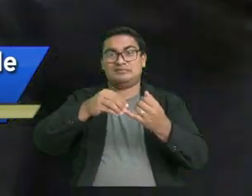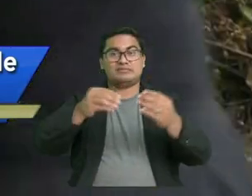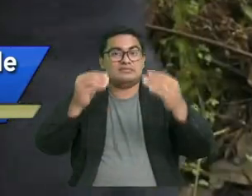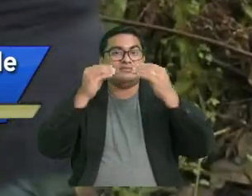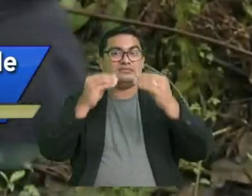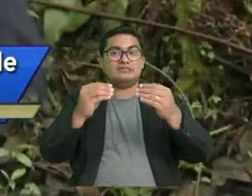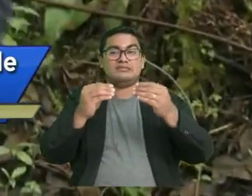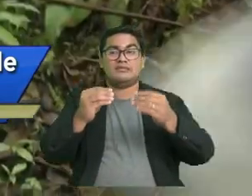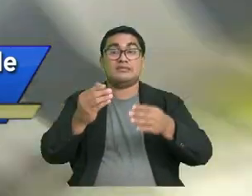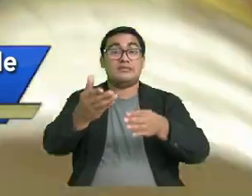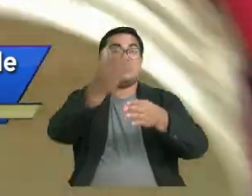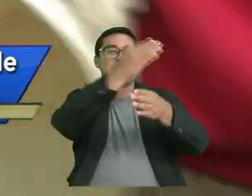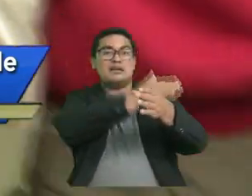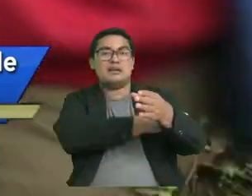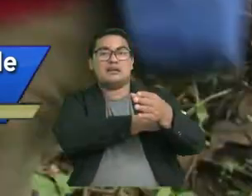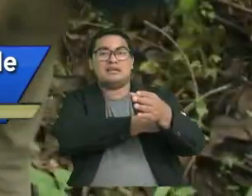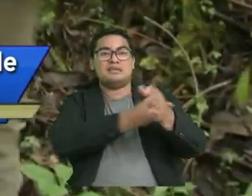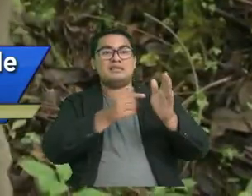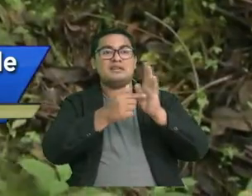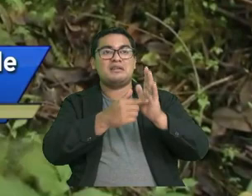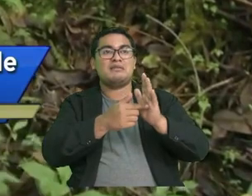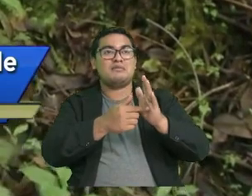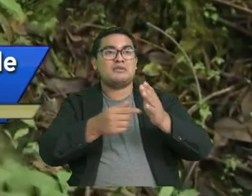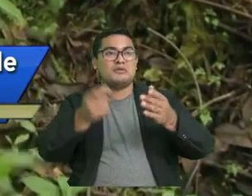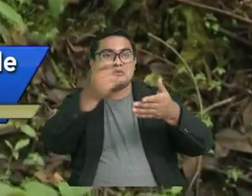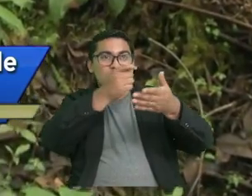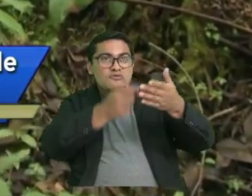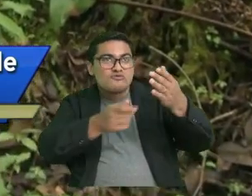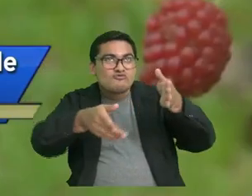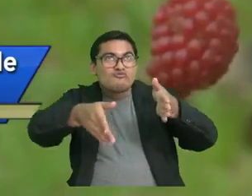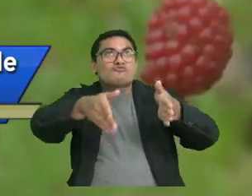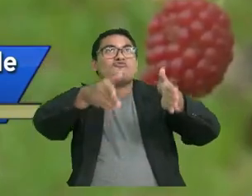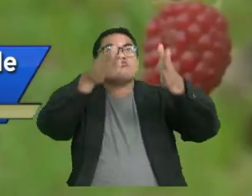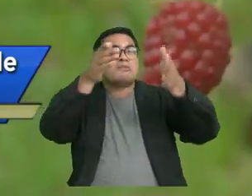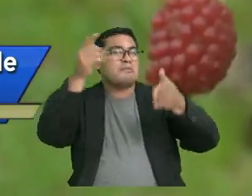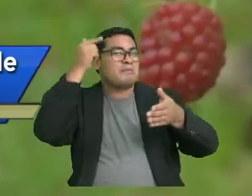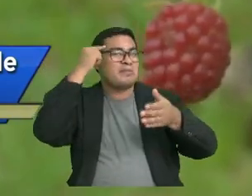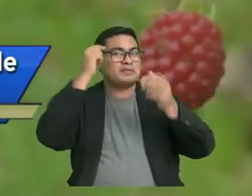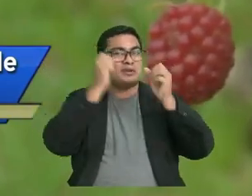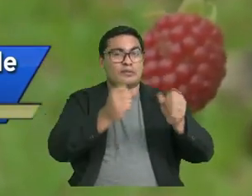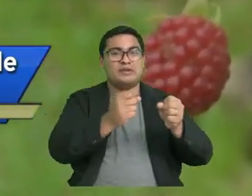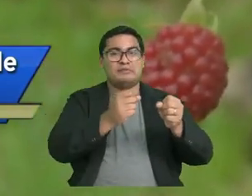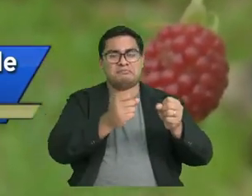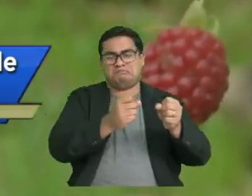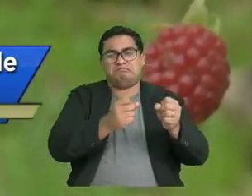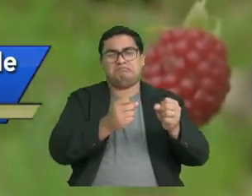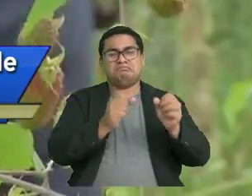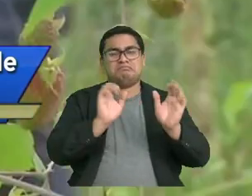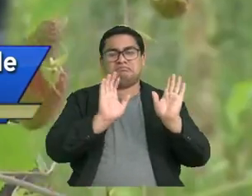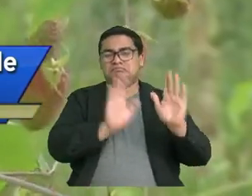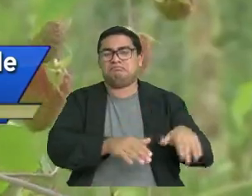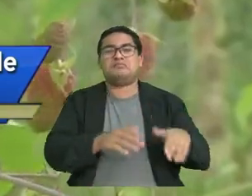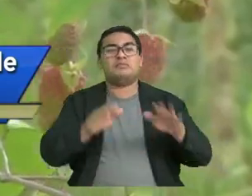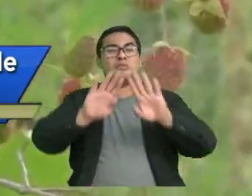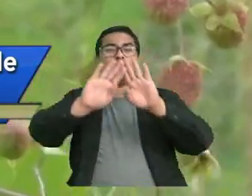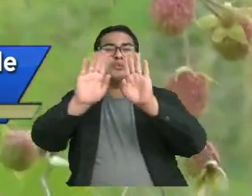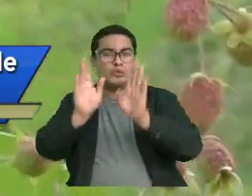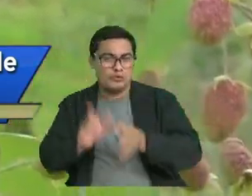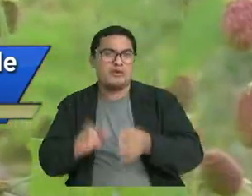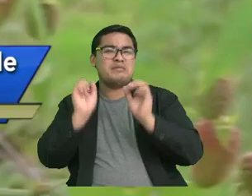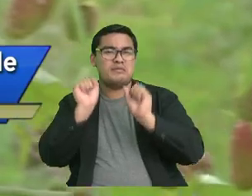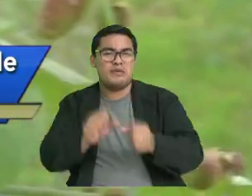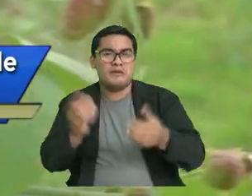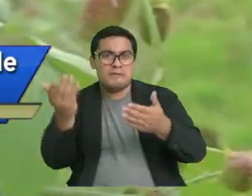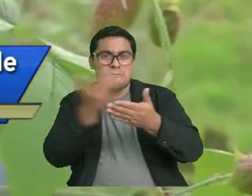educación, porque antes se decía la arquitectura, la ingeniería son carreras de hombres. Masculinizadas. Hoy no. Sí, claro. Hoy las mujeres estamos